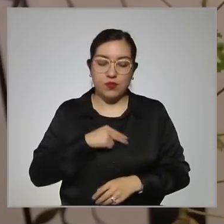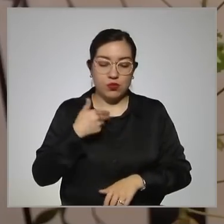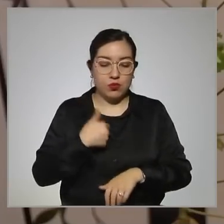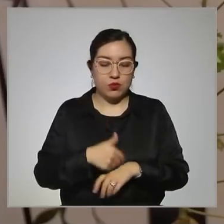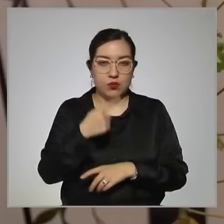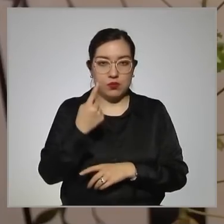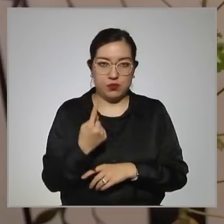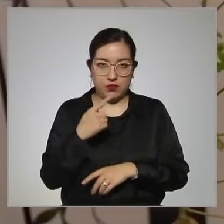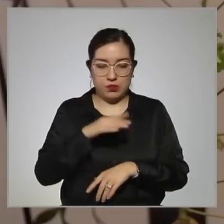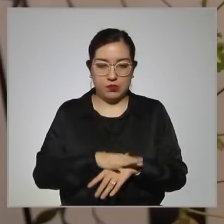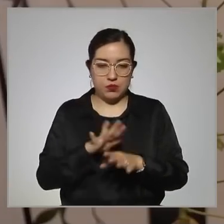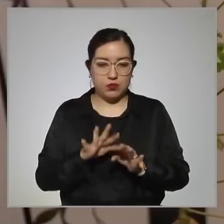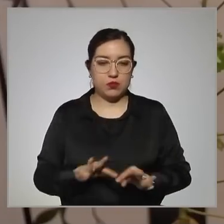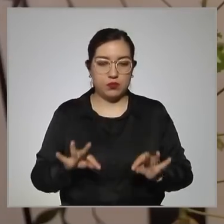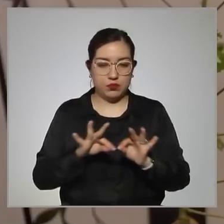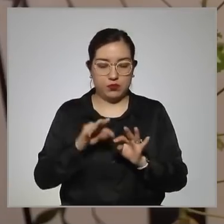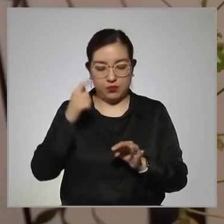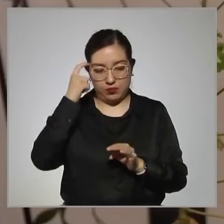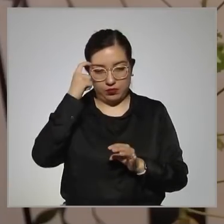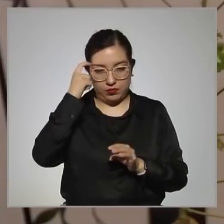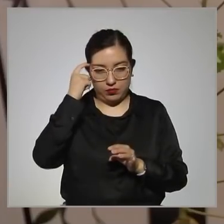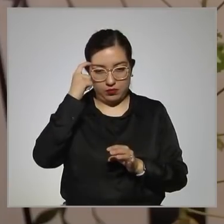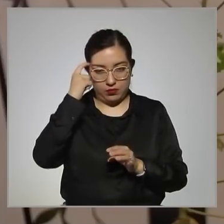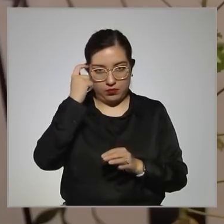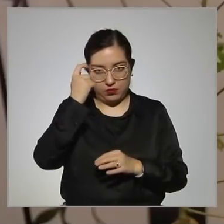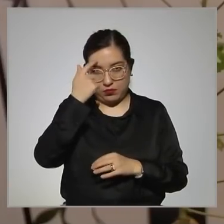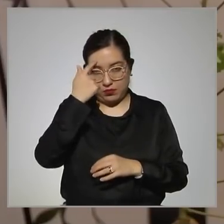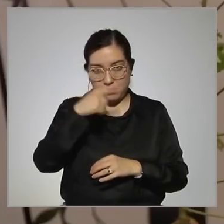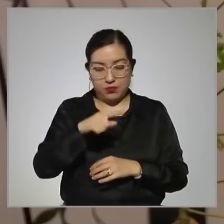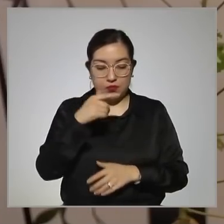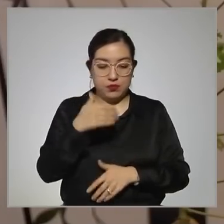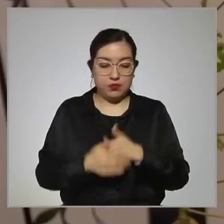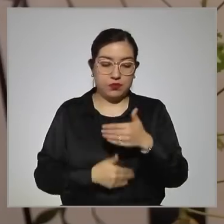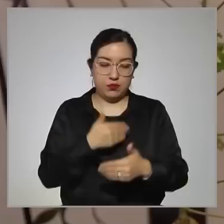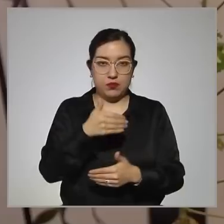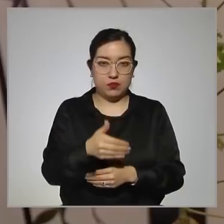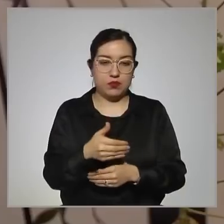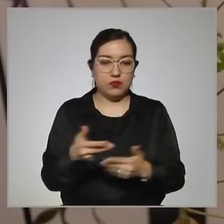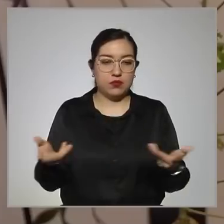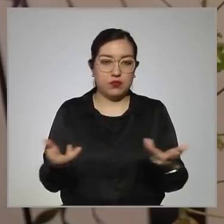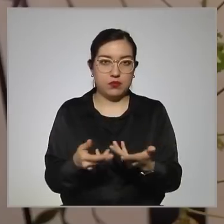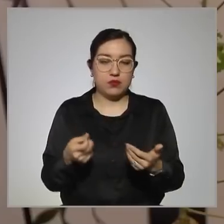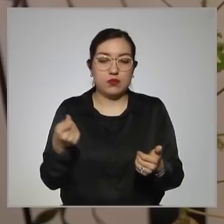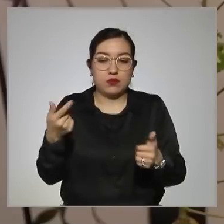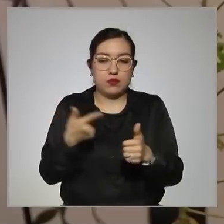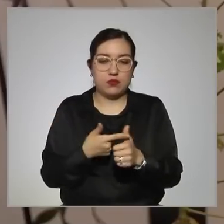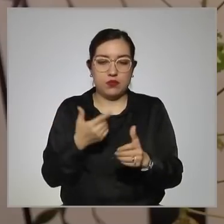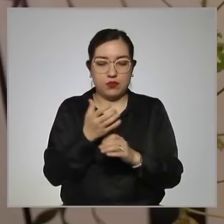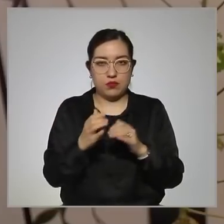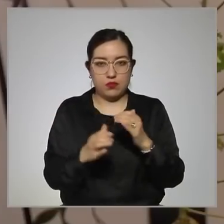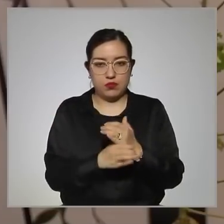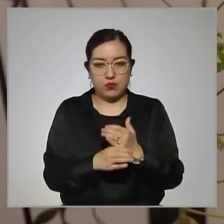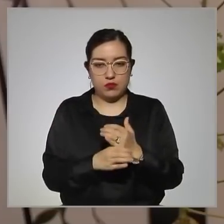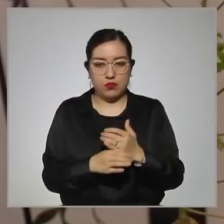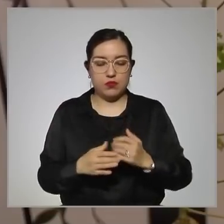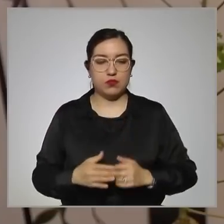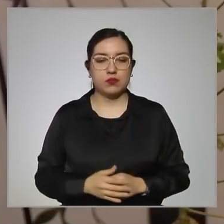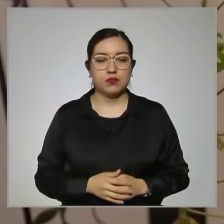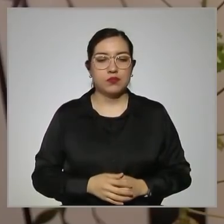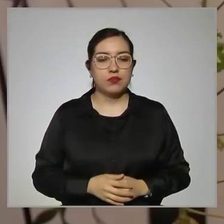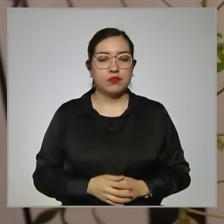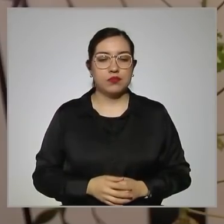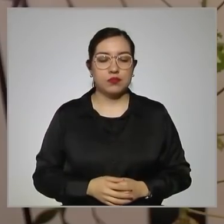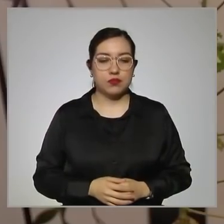1 para poder poner en marcha algo. No hay peor